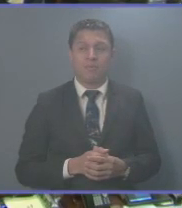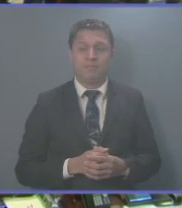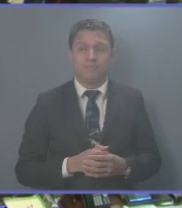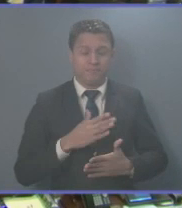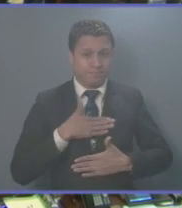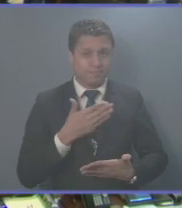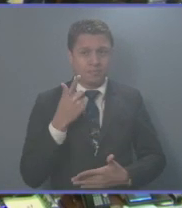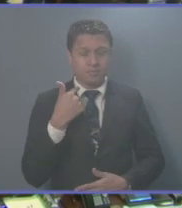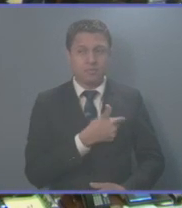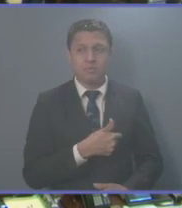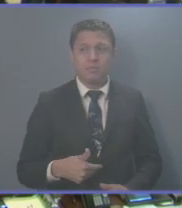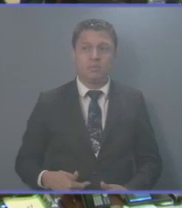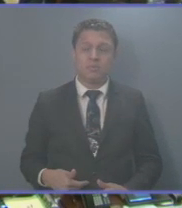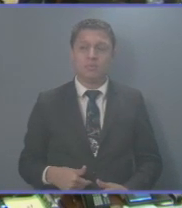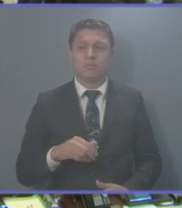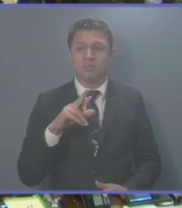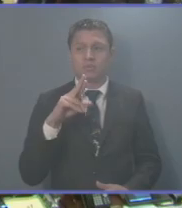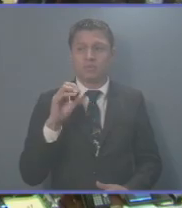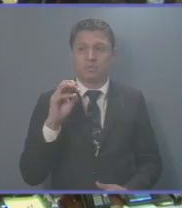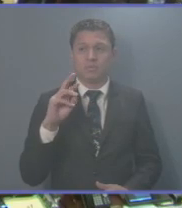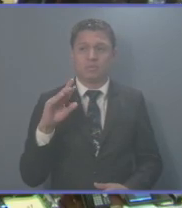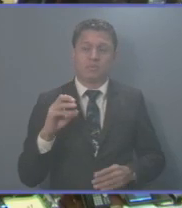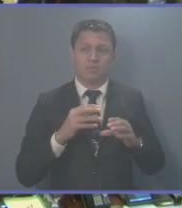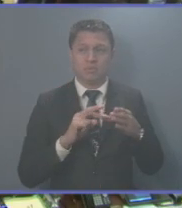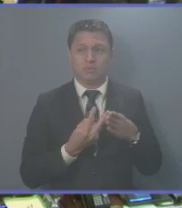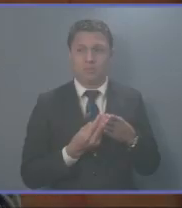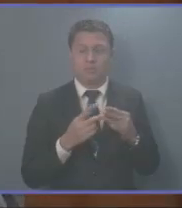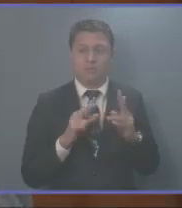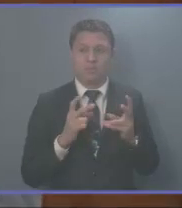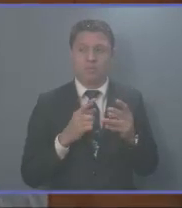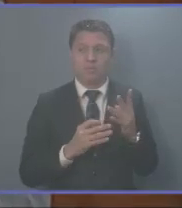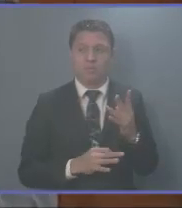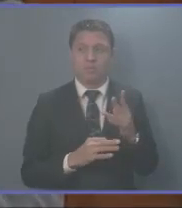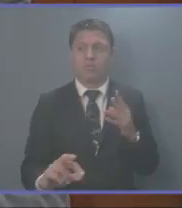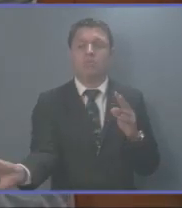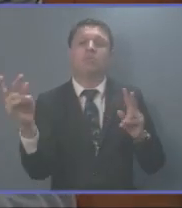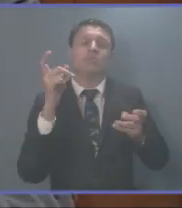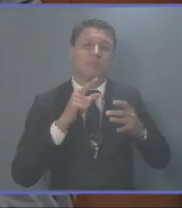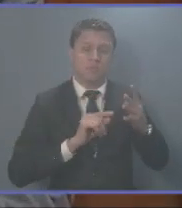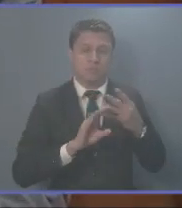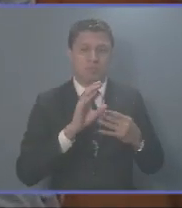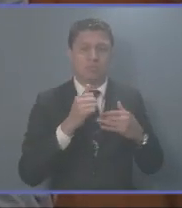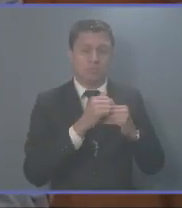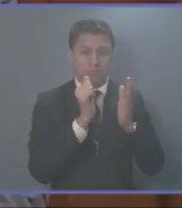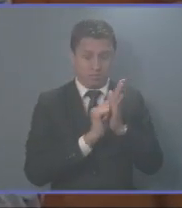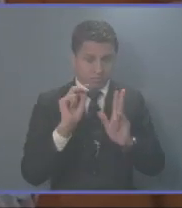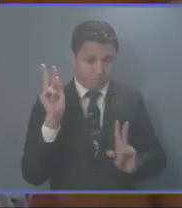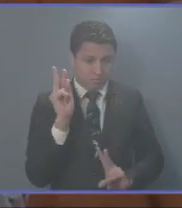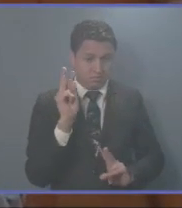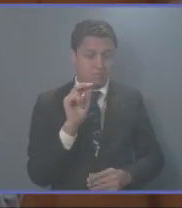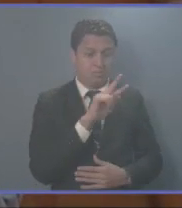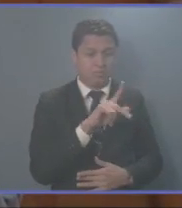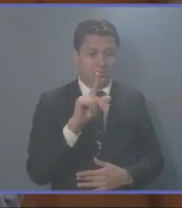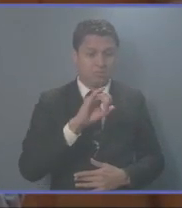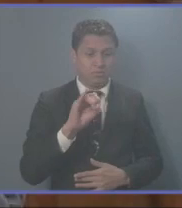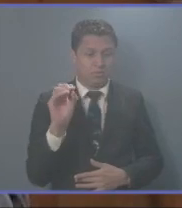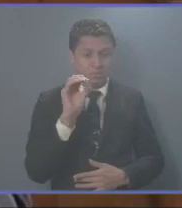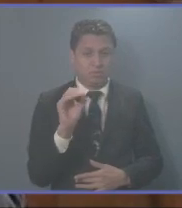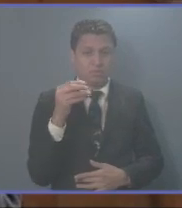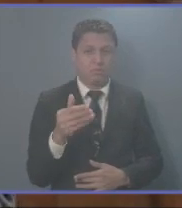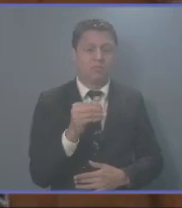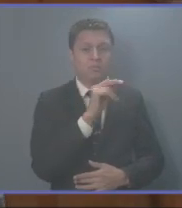Con mucho gusto, presidente Romero, Comisión de Legislación y Puntos Constitucionales, Palacio Legislativo, San Salvador, 31 de octubre